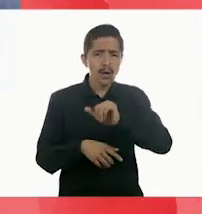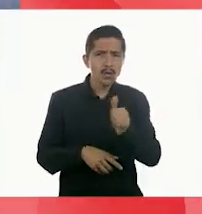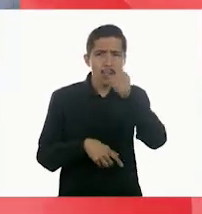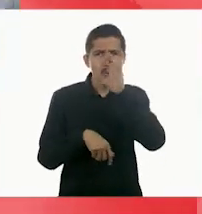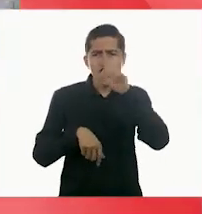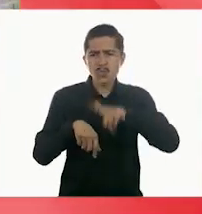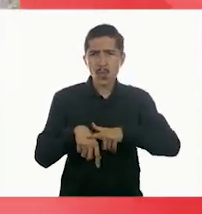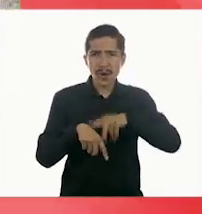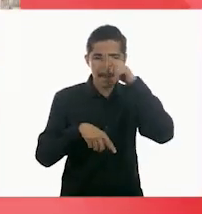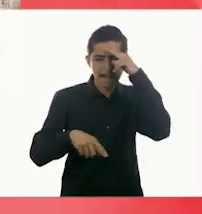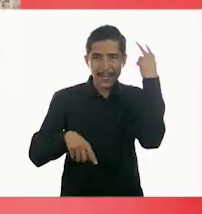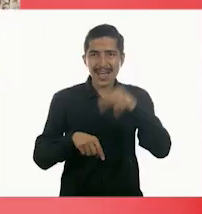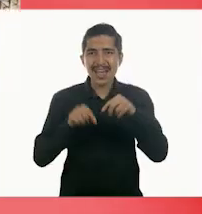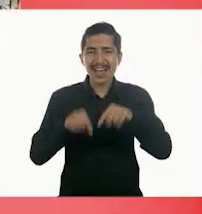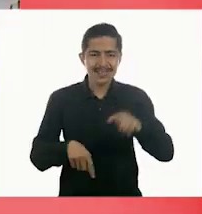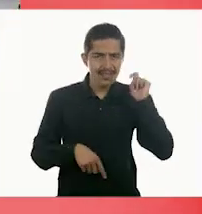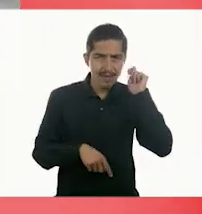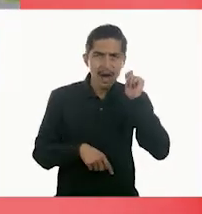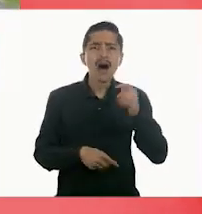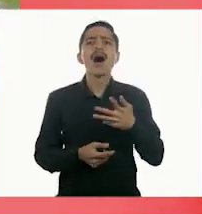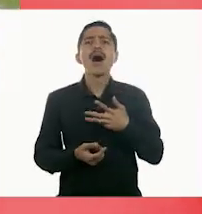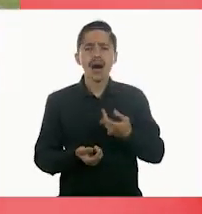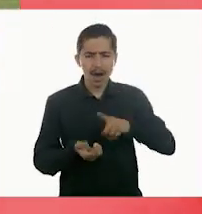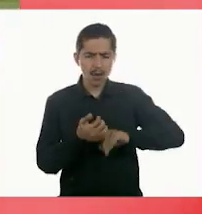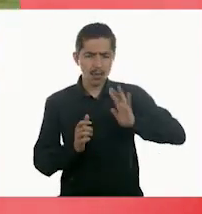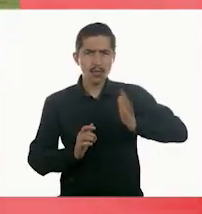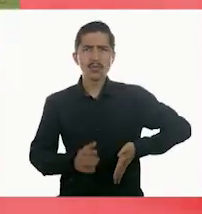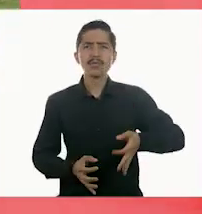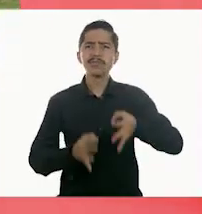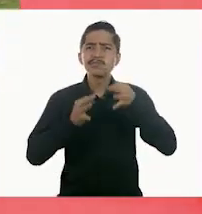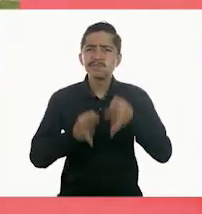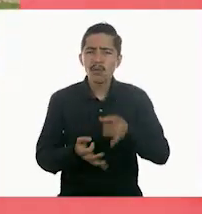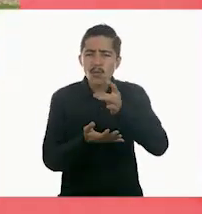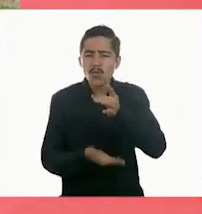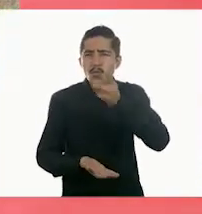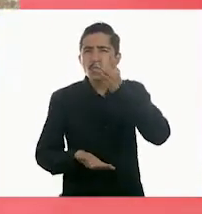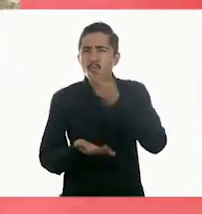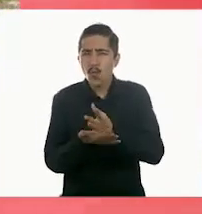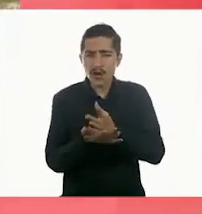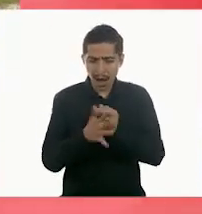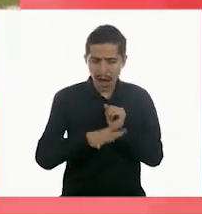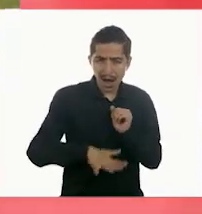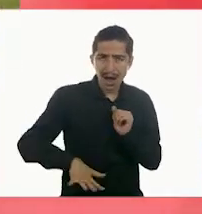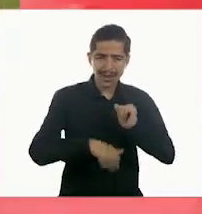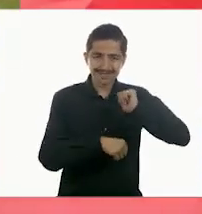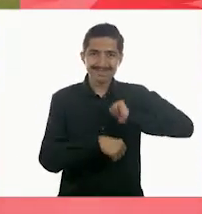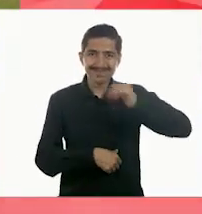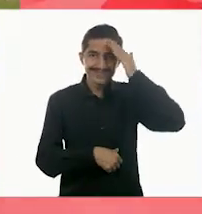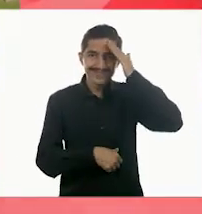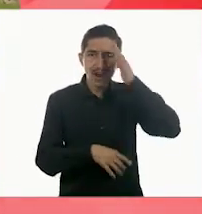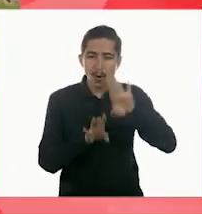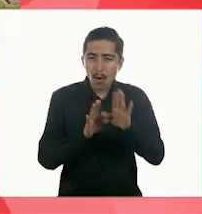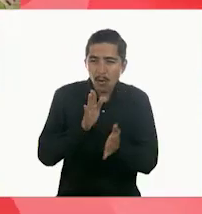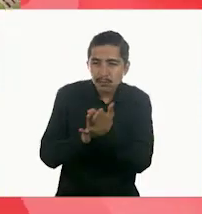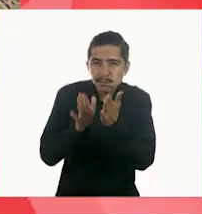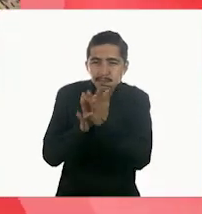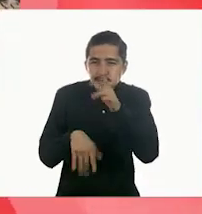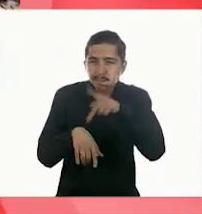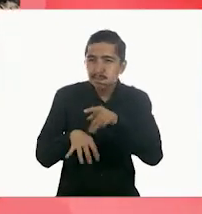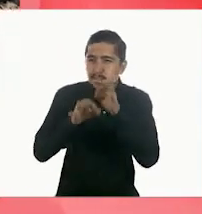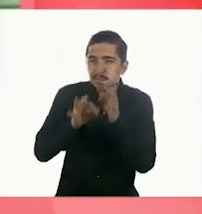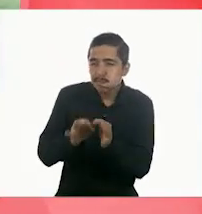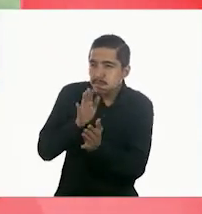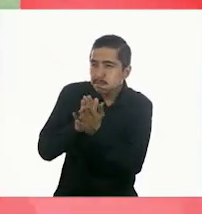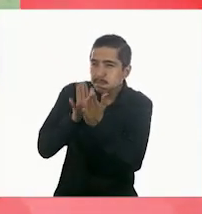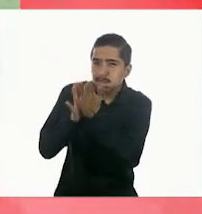de México, también tiene Tabasco el orgullo de contar con la única metrópoli construida con ladrillos y argamasa